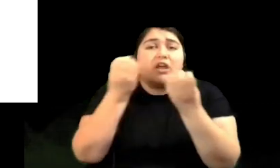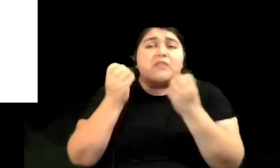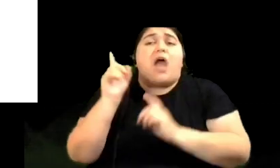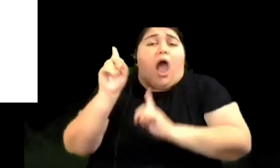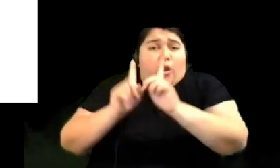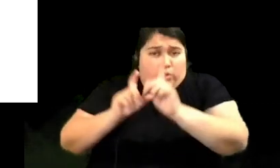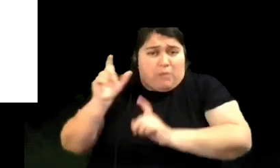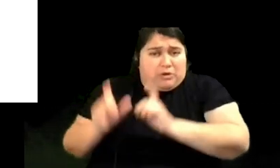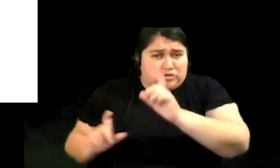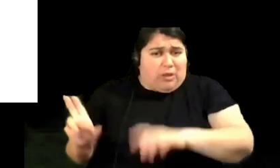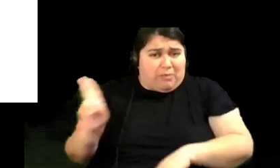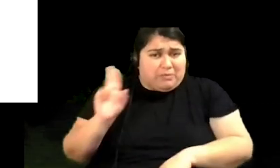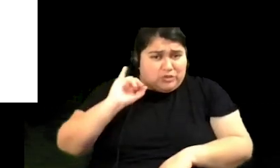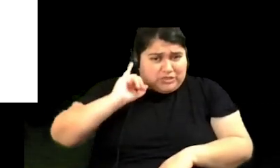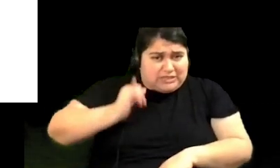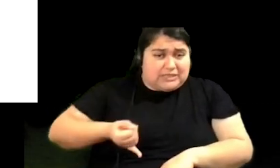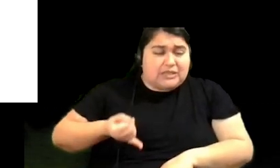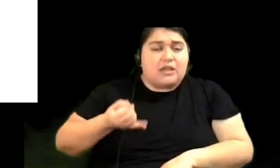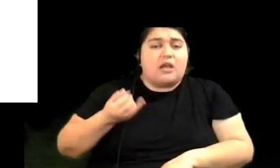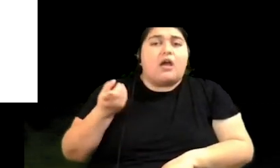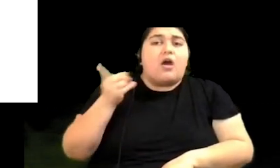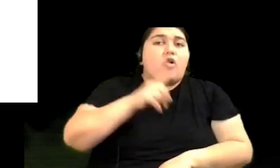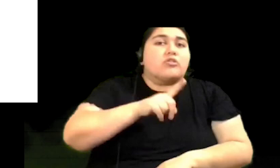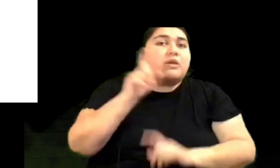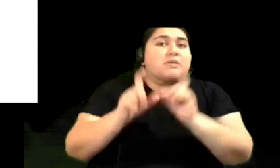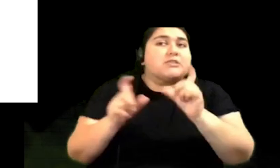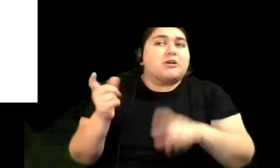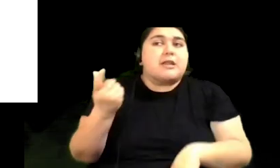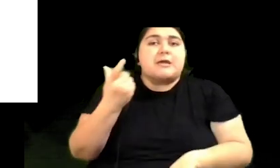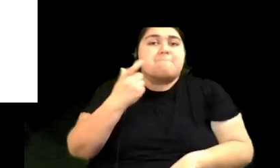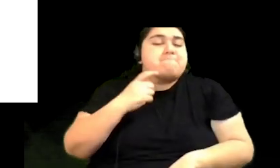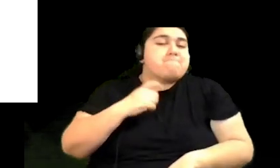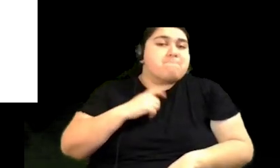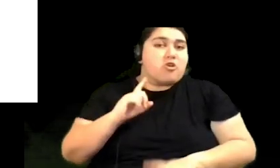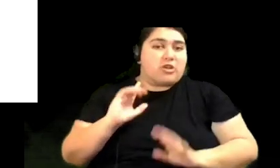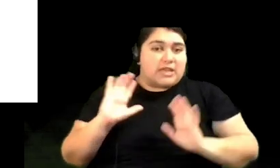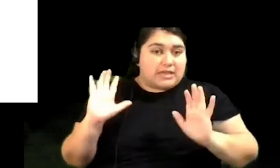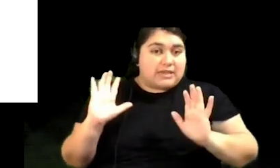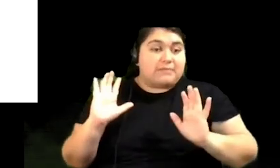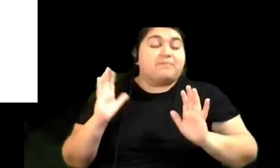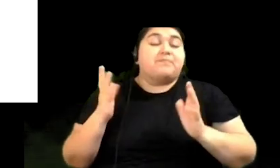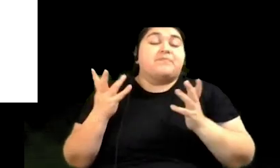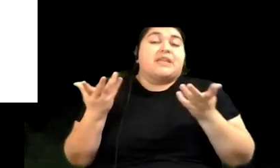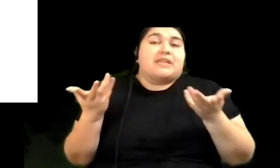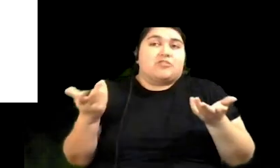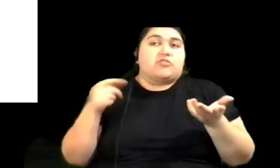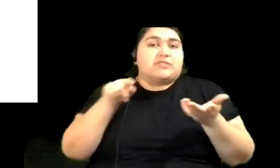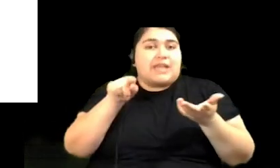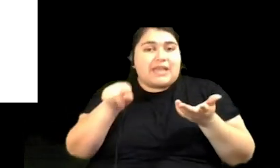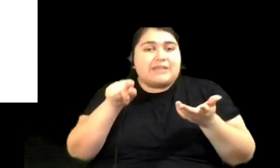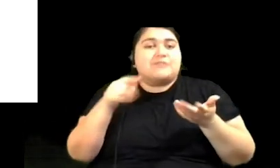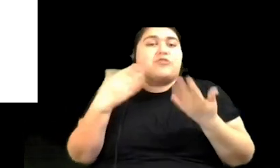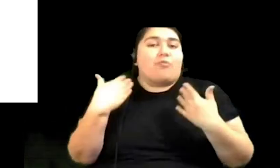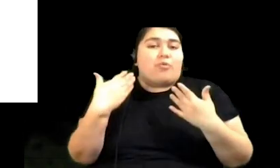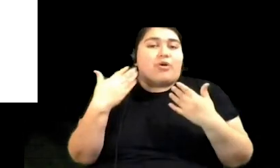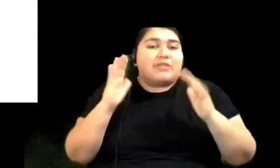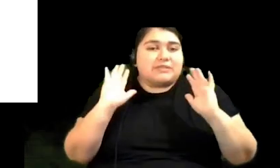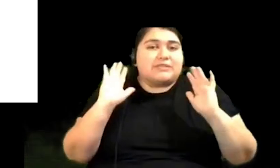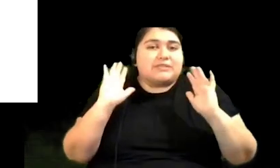que pasó el problema en los pisos que dan a las terrazas, y es obviamente el posible traspaso de